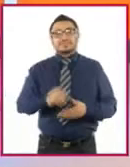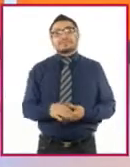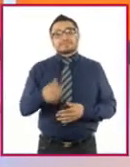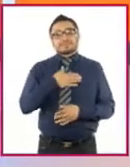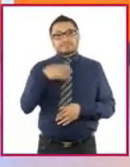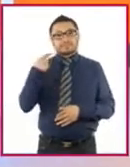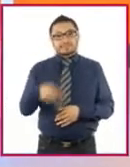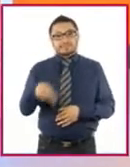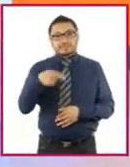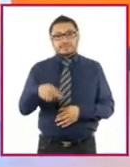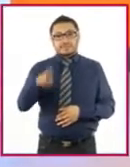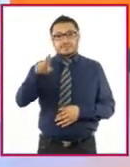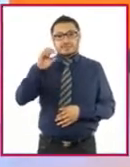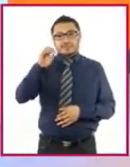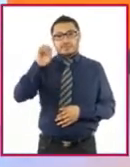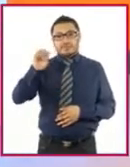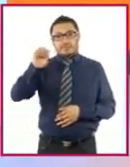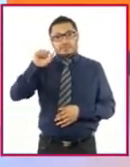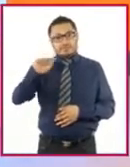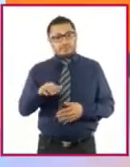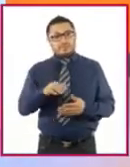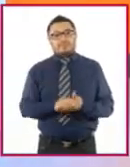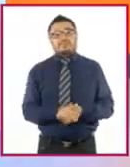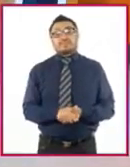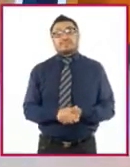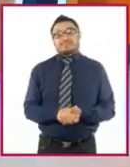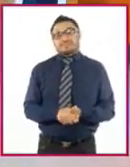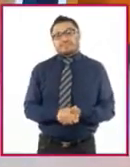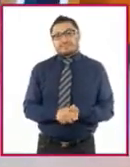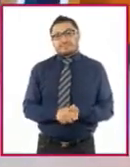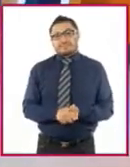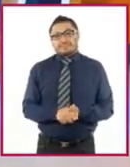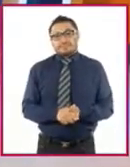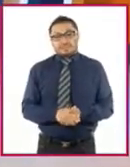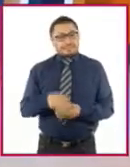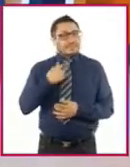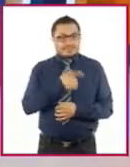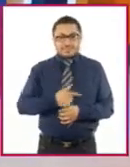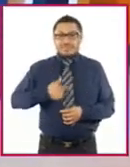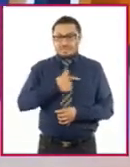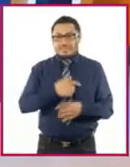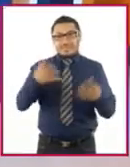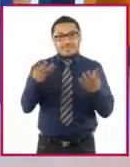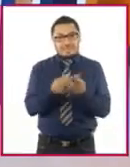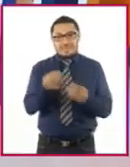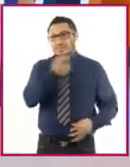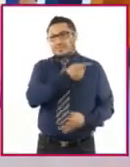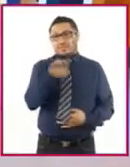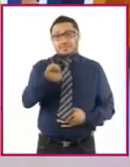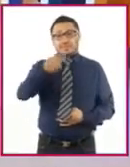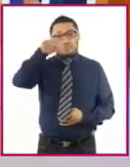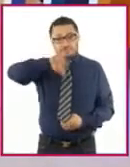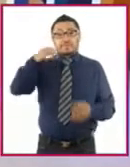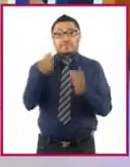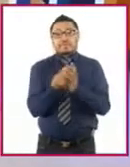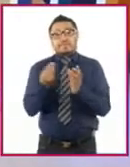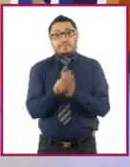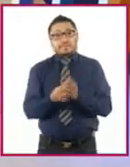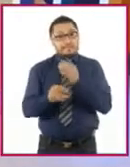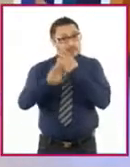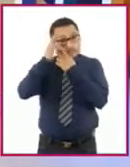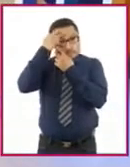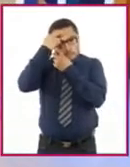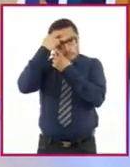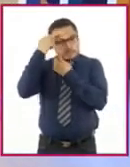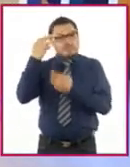nombre es Rosa Carmina Velázquez Ortega. Me da gusto acompañarles en esta nueva sesión. No olviden que